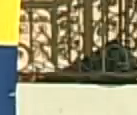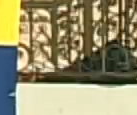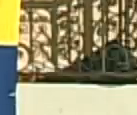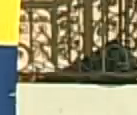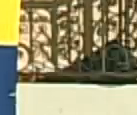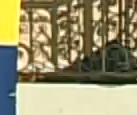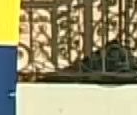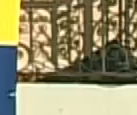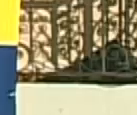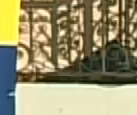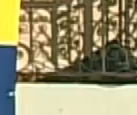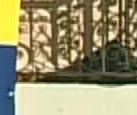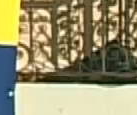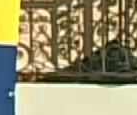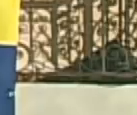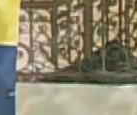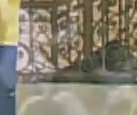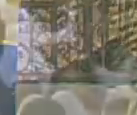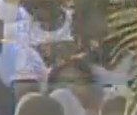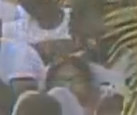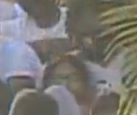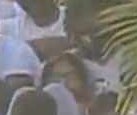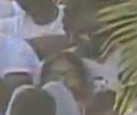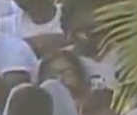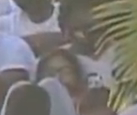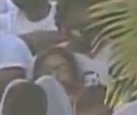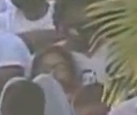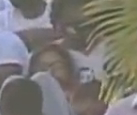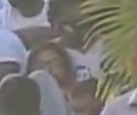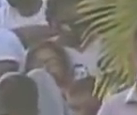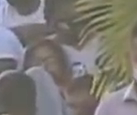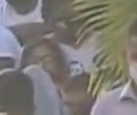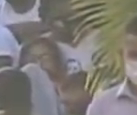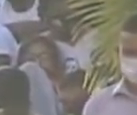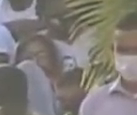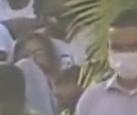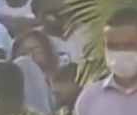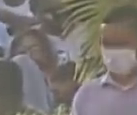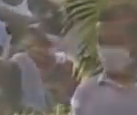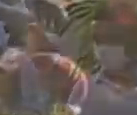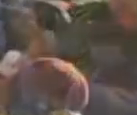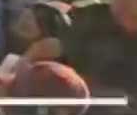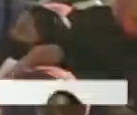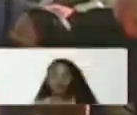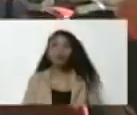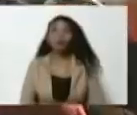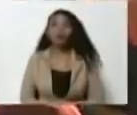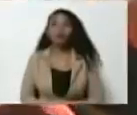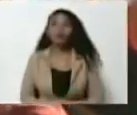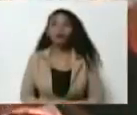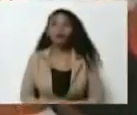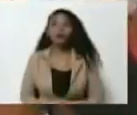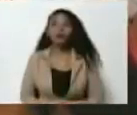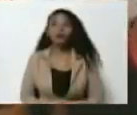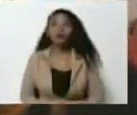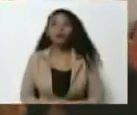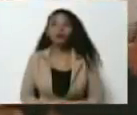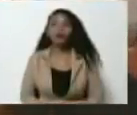defenderá con su vida la independencia, la soberanía, el libre albedrío y nuestro derecho al